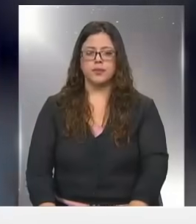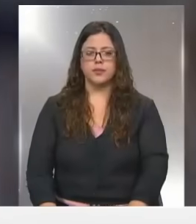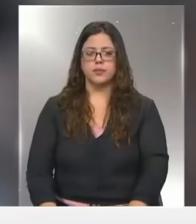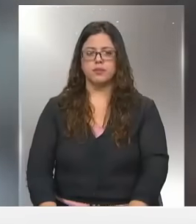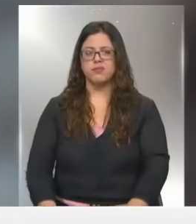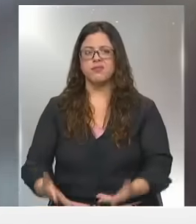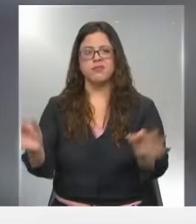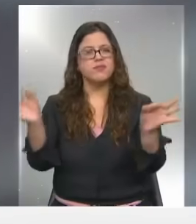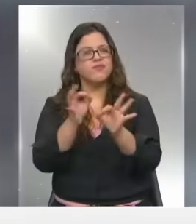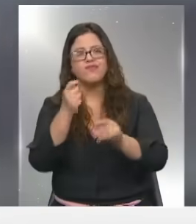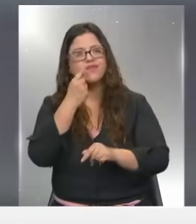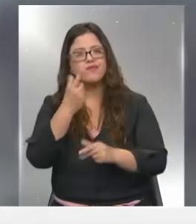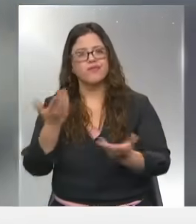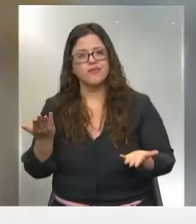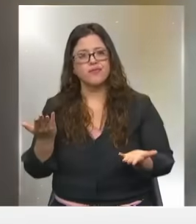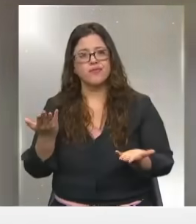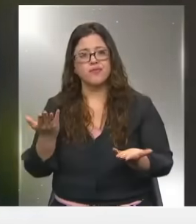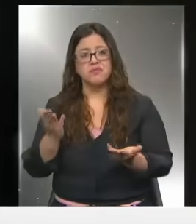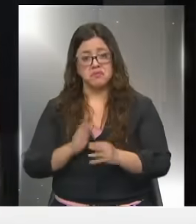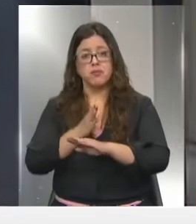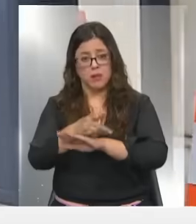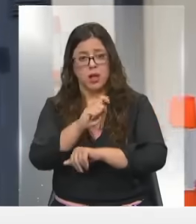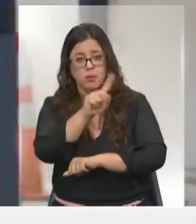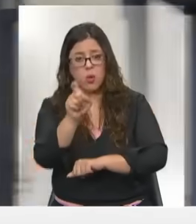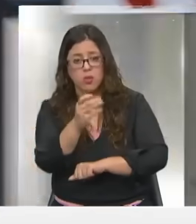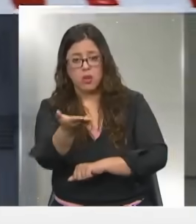¿Qué explicación tendrá? Fuimos a preguntarle.